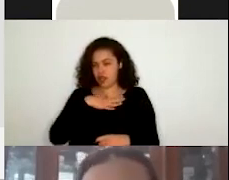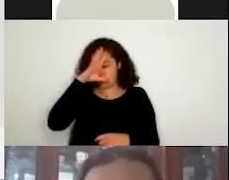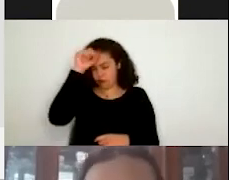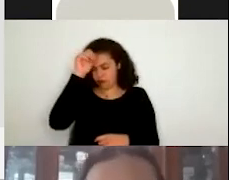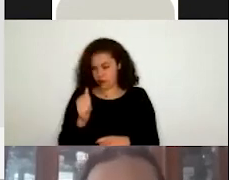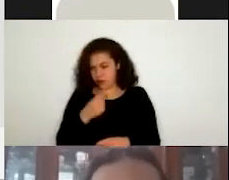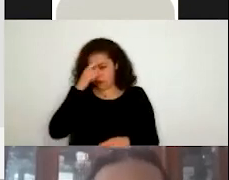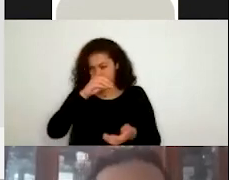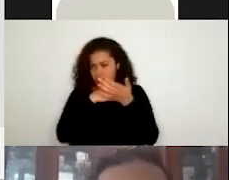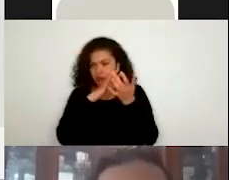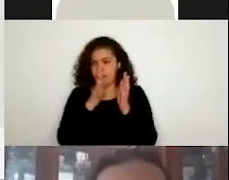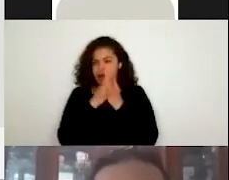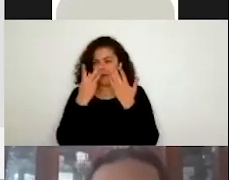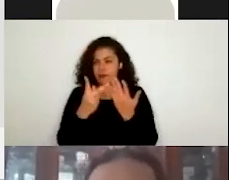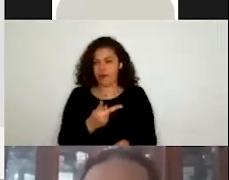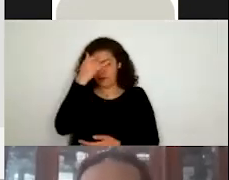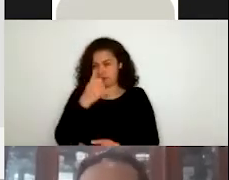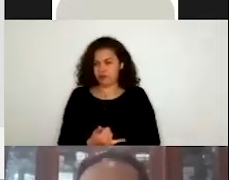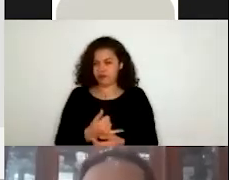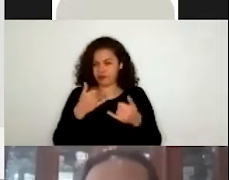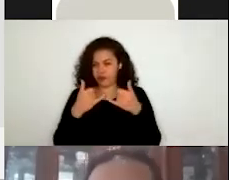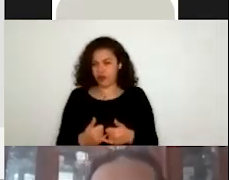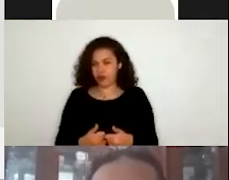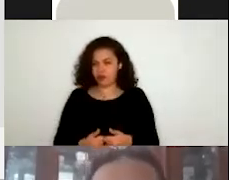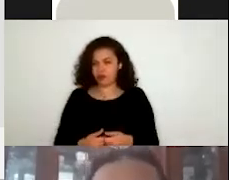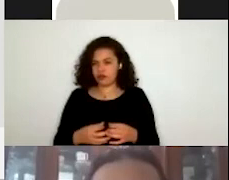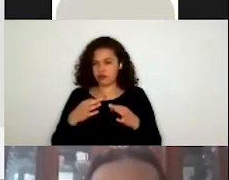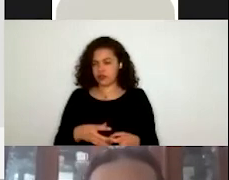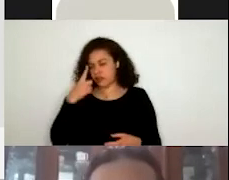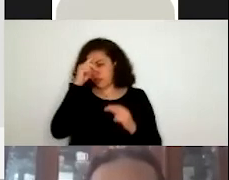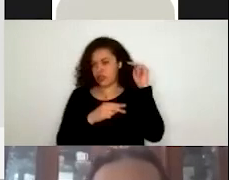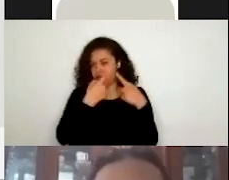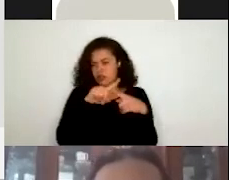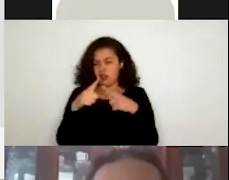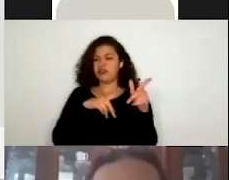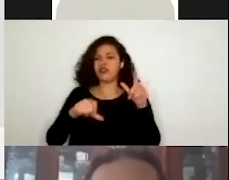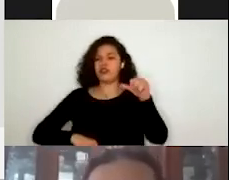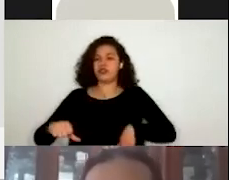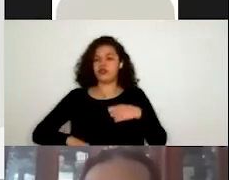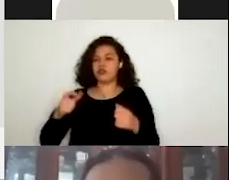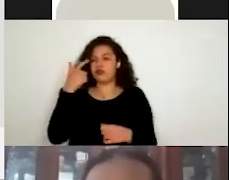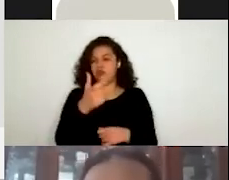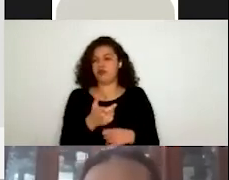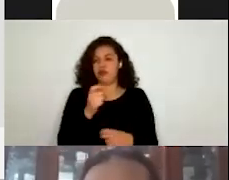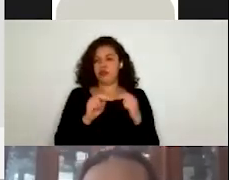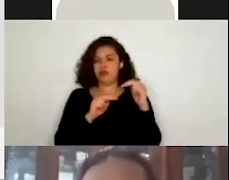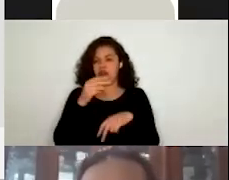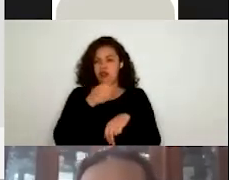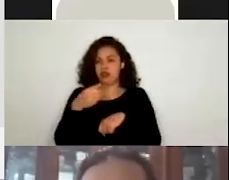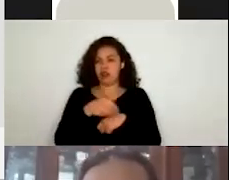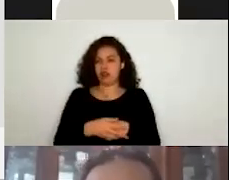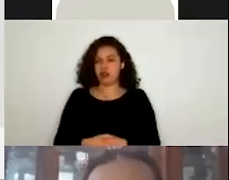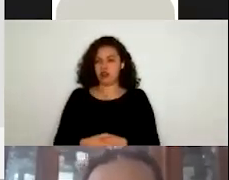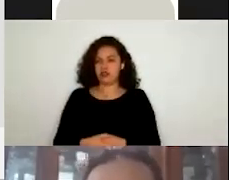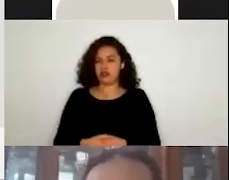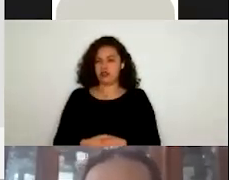fue publicado en la Gaceta, en el cual se clasifican, dependiendo de la actividad económica, el grado de riesgo. Y existe el